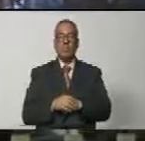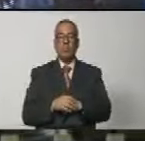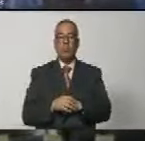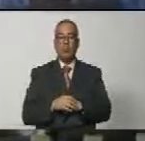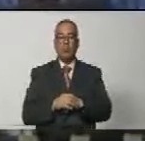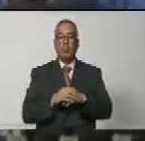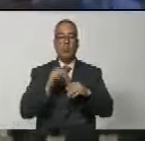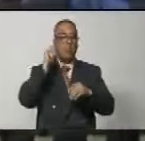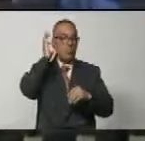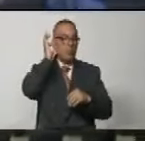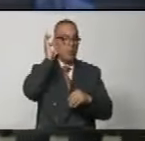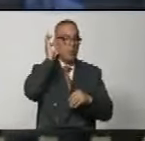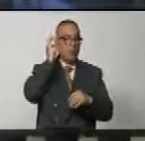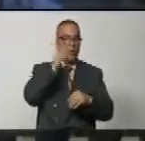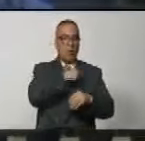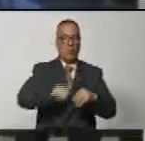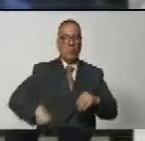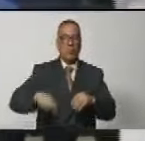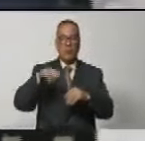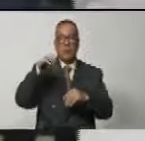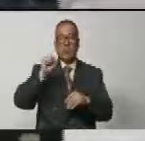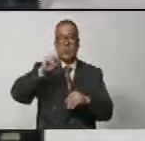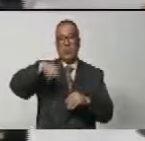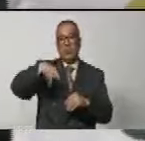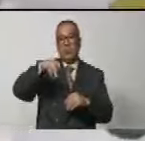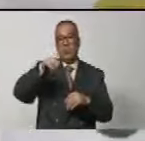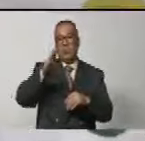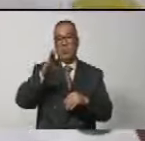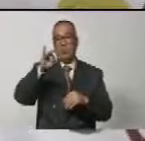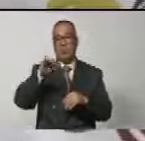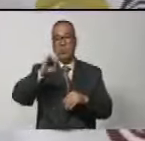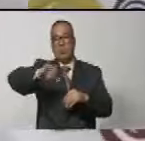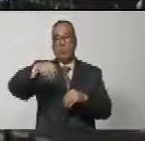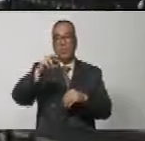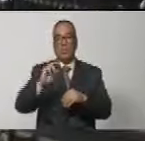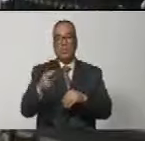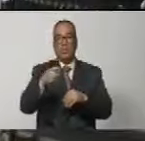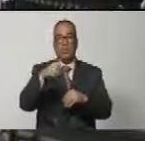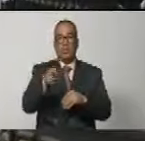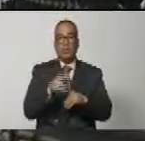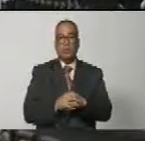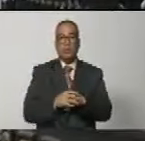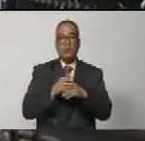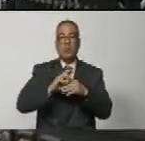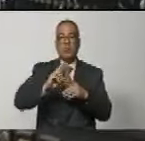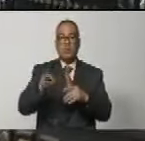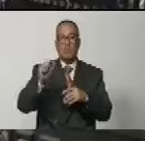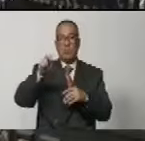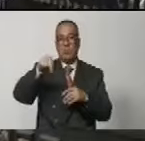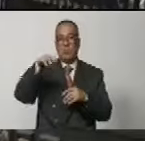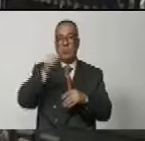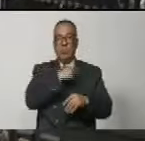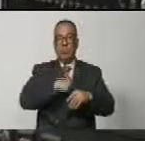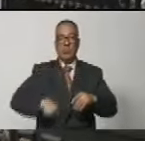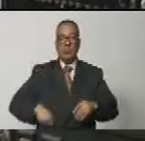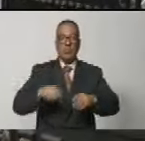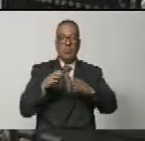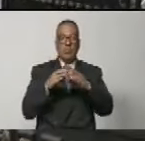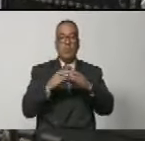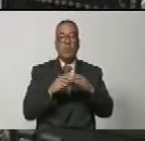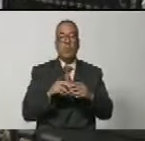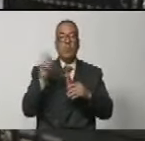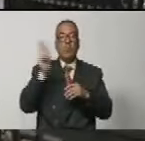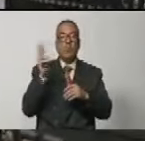la señora Zoraida Ramírez, presidenta de CONAPDIS y Misión José Gregorio Hernández, Joana Peñalver, presidenta de la